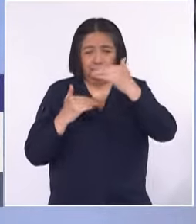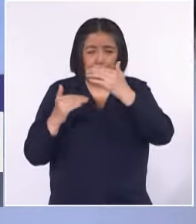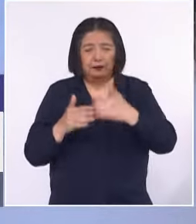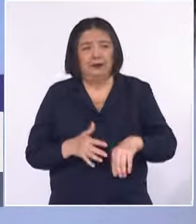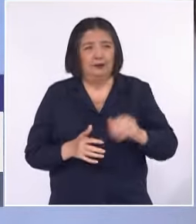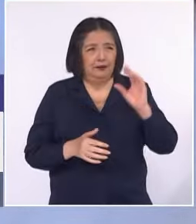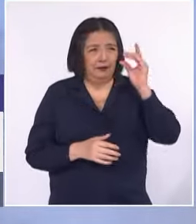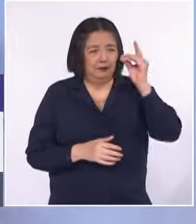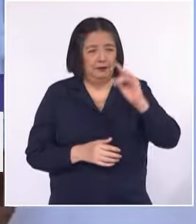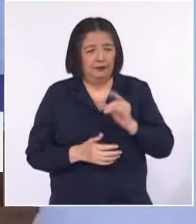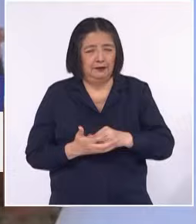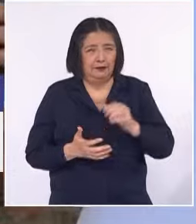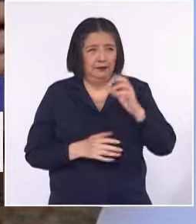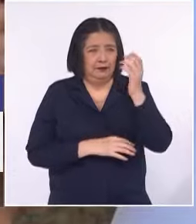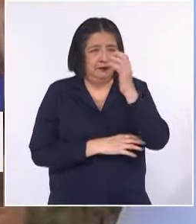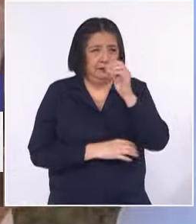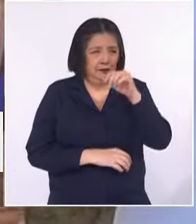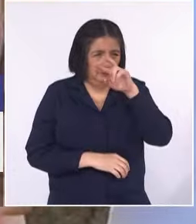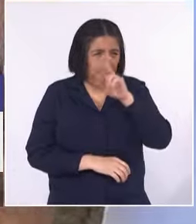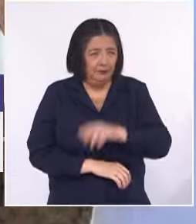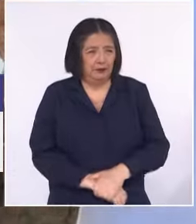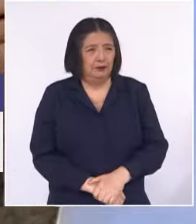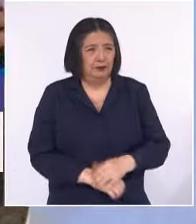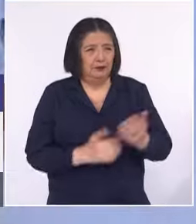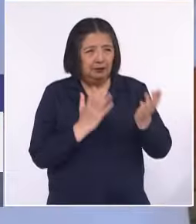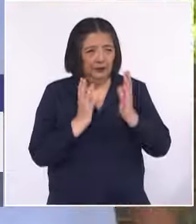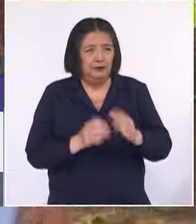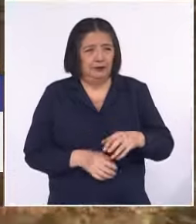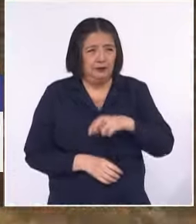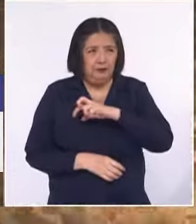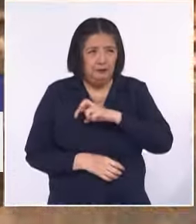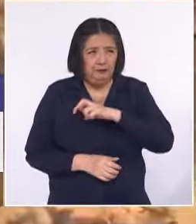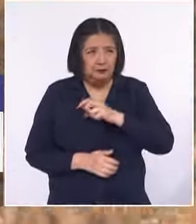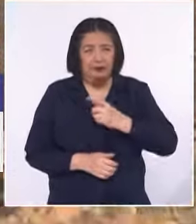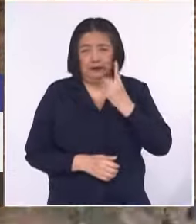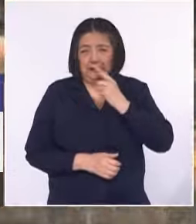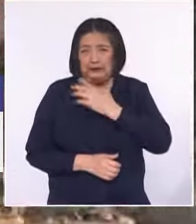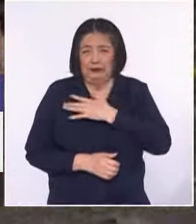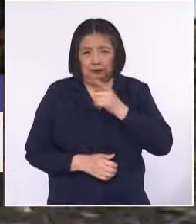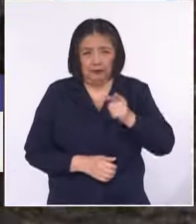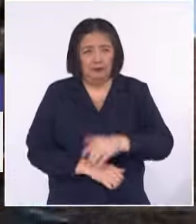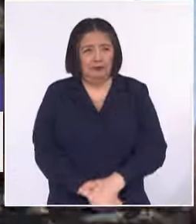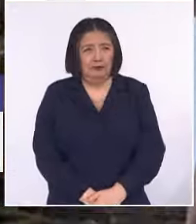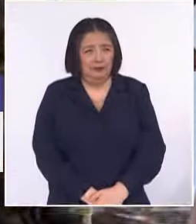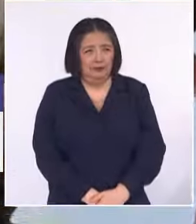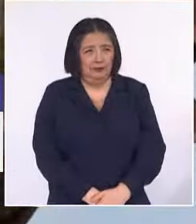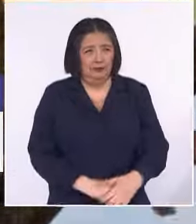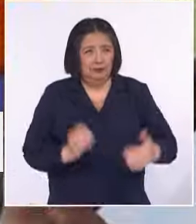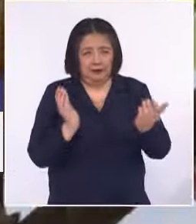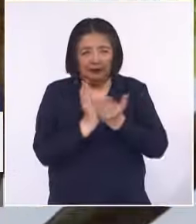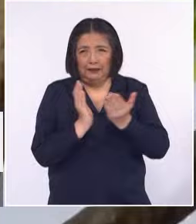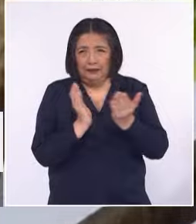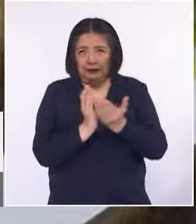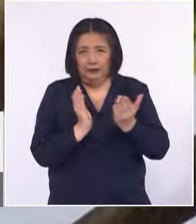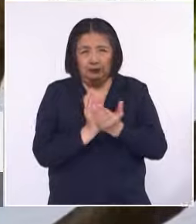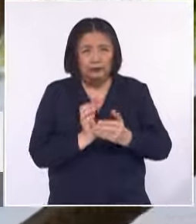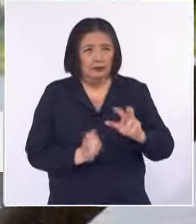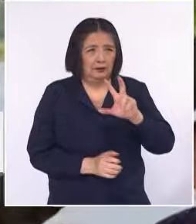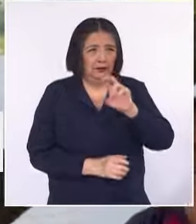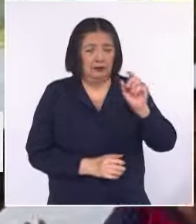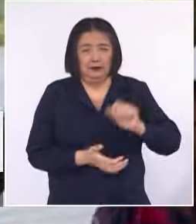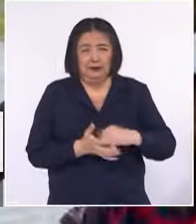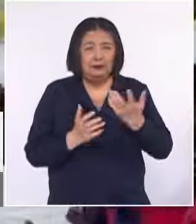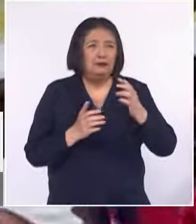Colombia. Acá muy contentos con los estudiantes de primaria y secundaria del Colegio 30 de Junio,